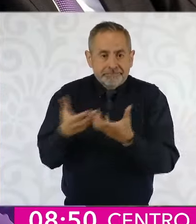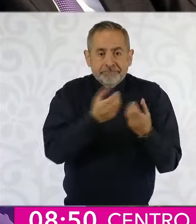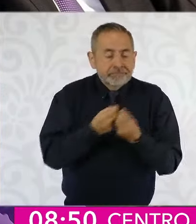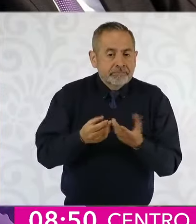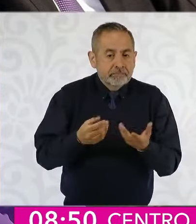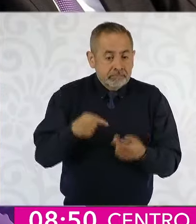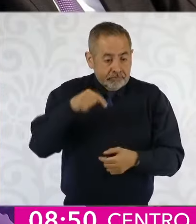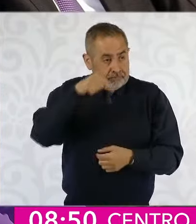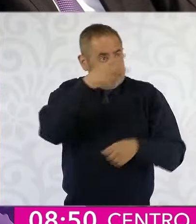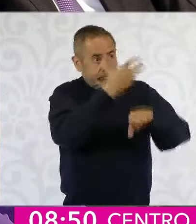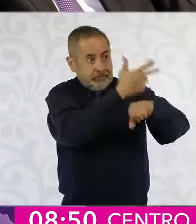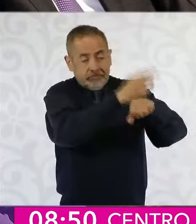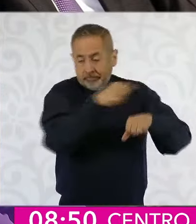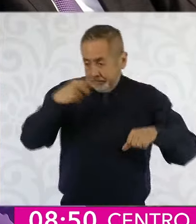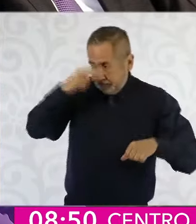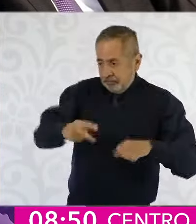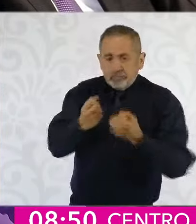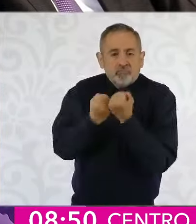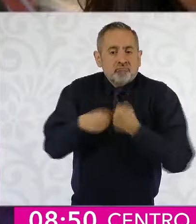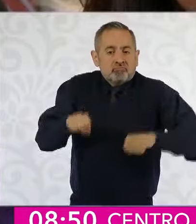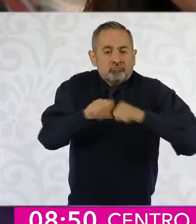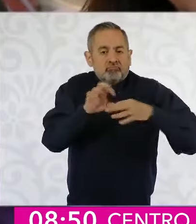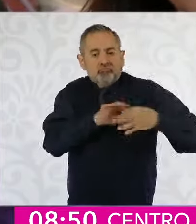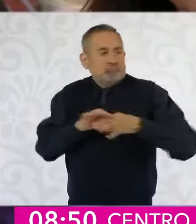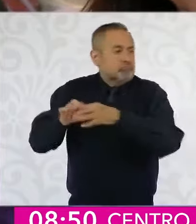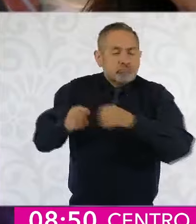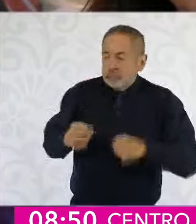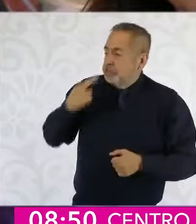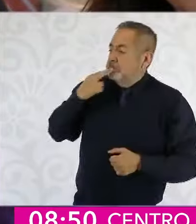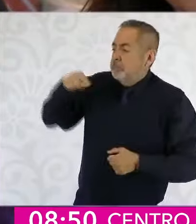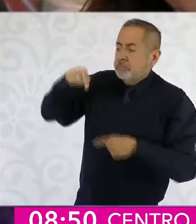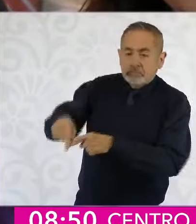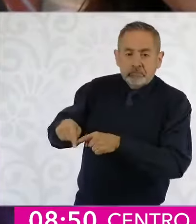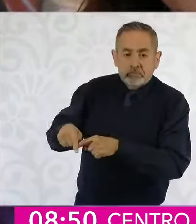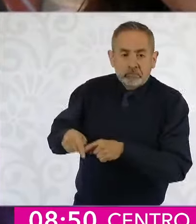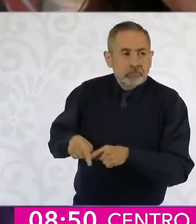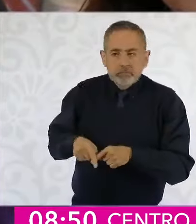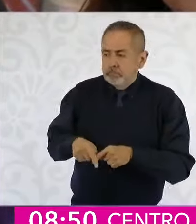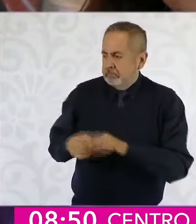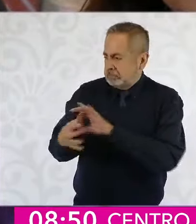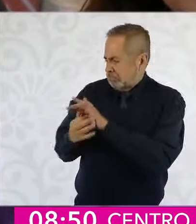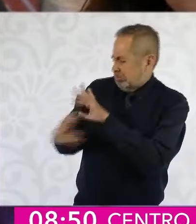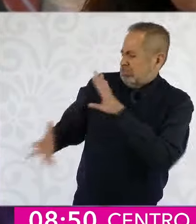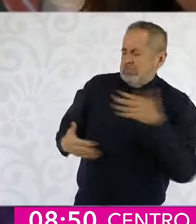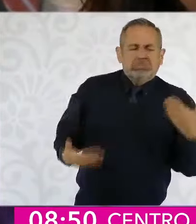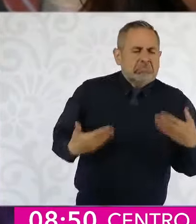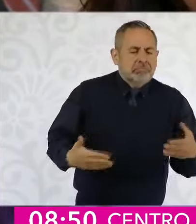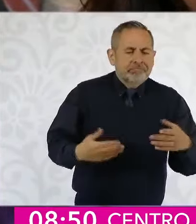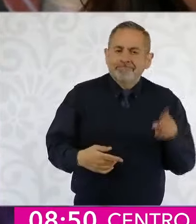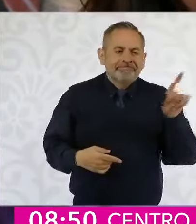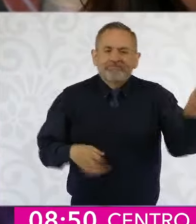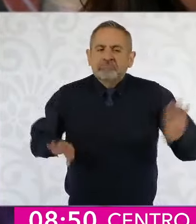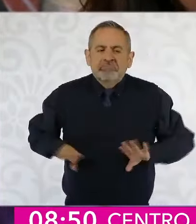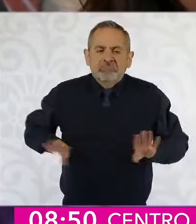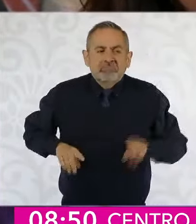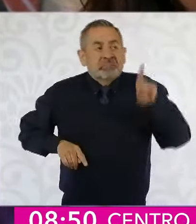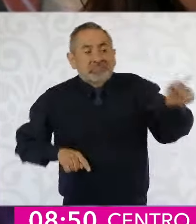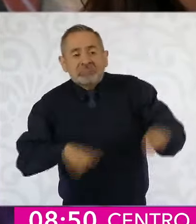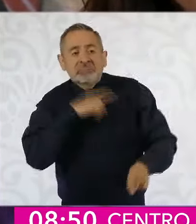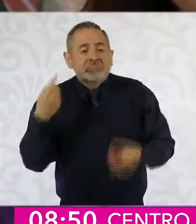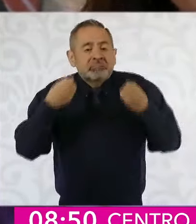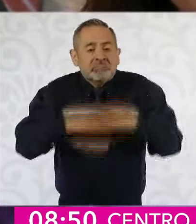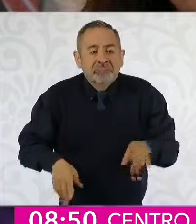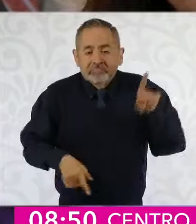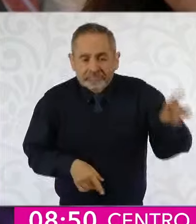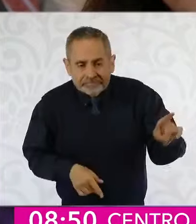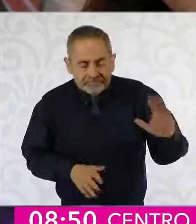más importante que tiene Estados Unidos. Es un socio que no va a dejar ir porque no le conviene. Y en cuanto a